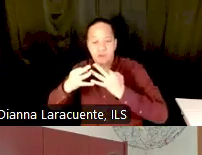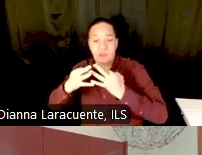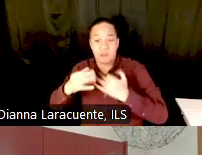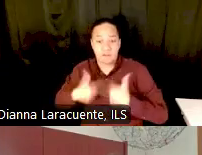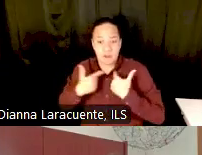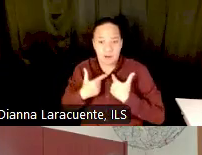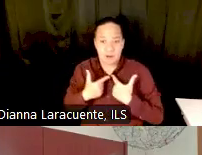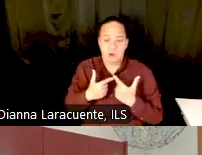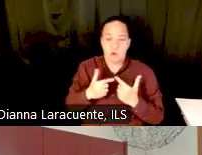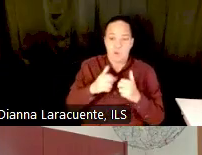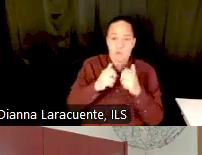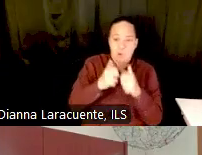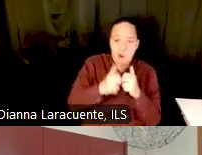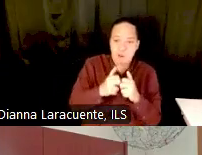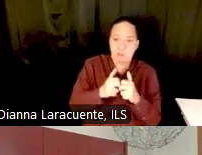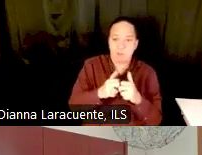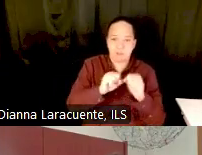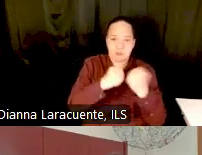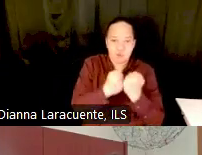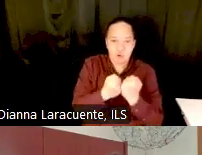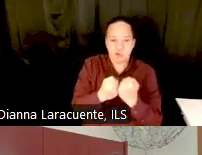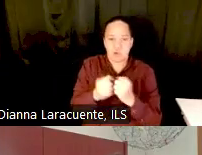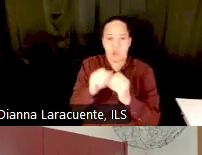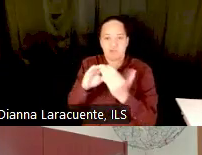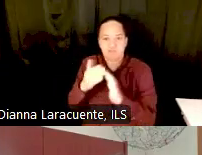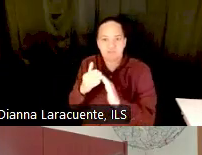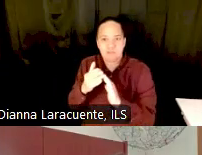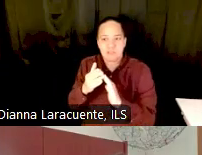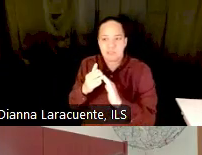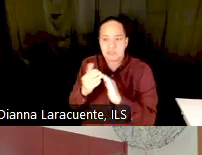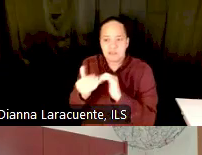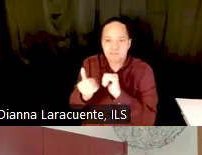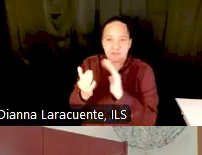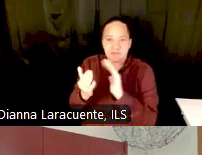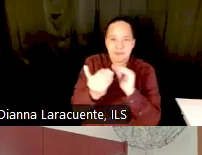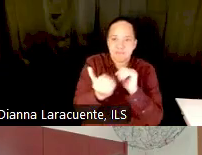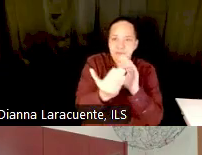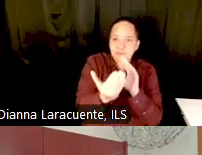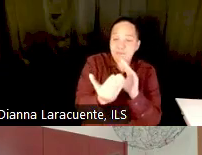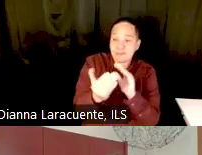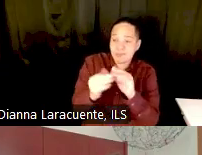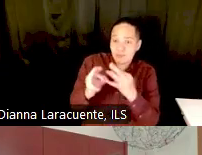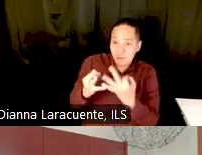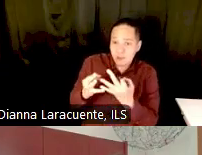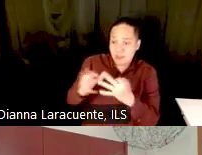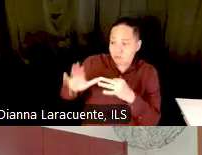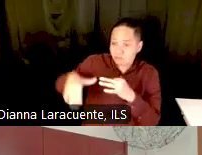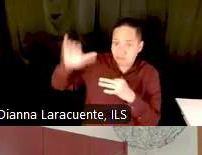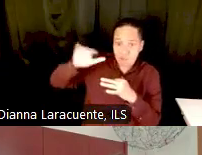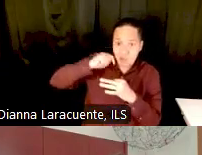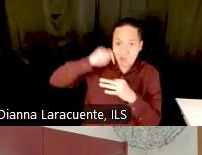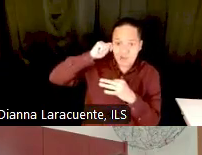y comunitarios que estén presentando esas familias que están creando adolescentes, sin duda van